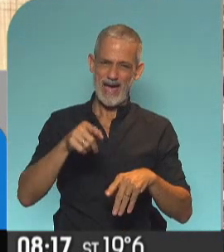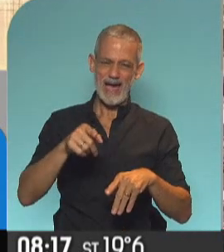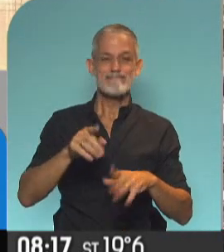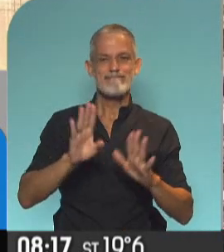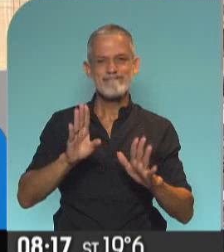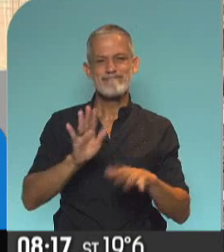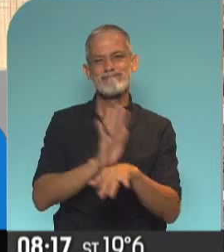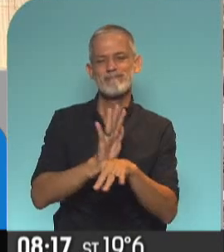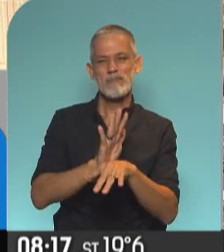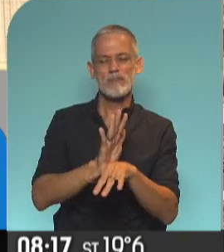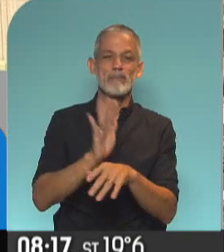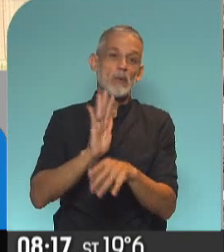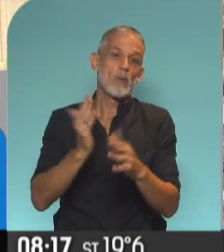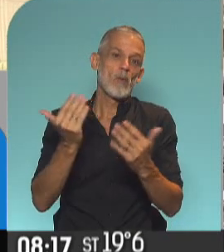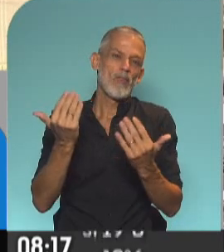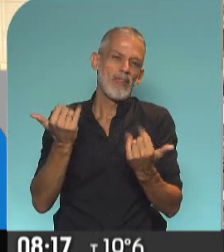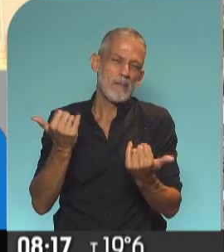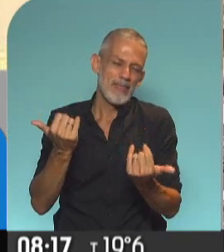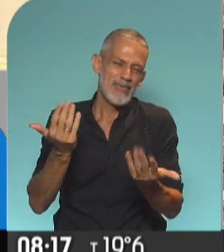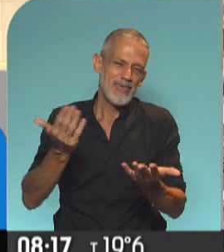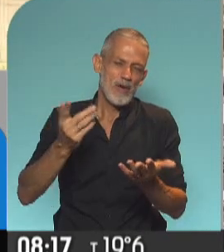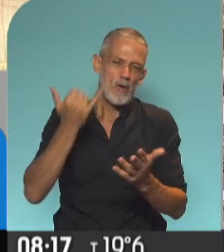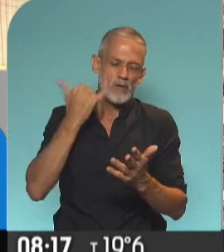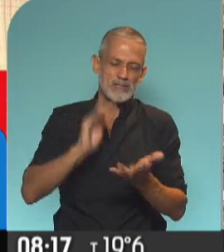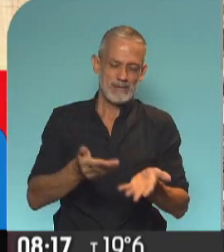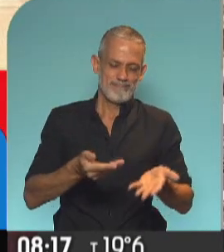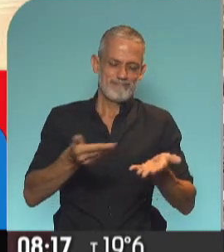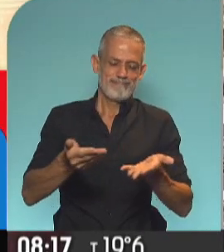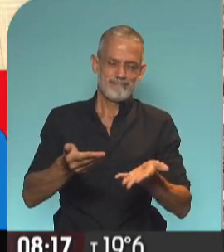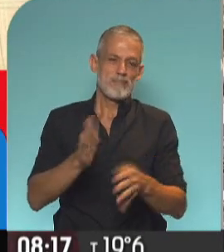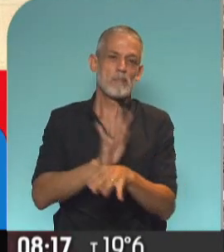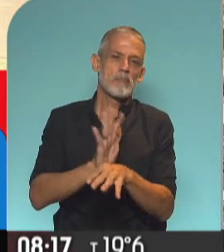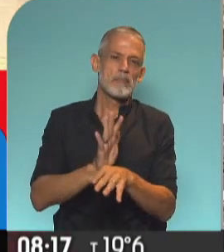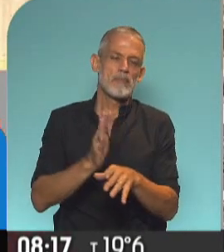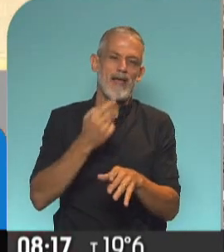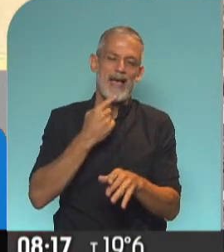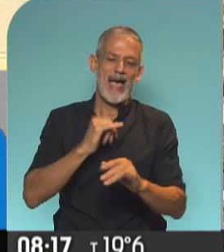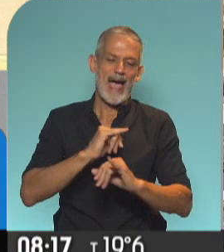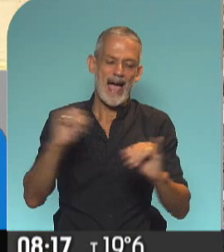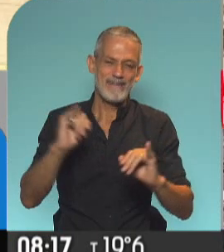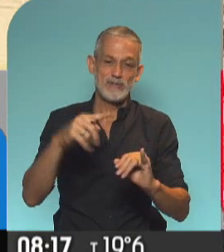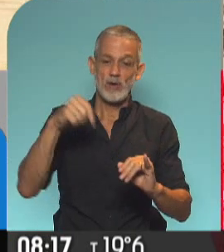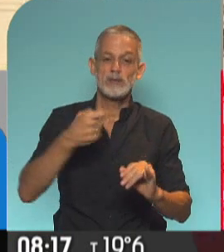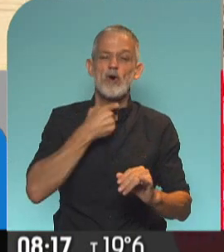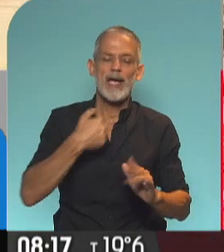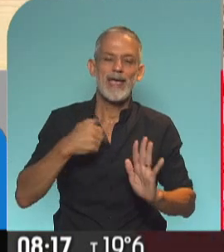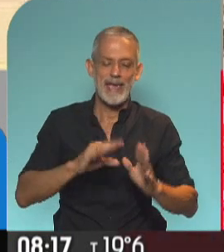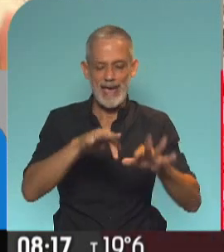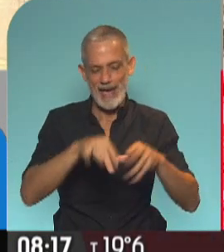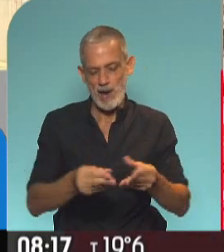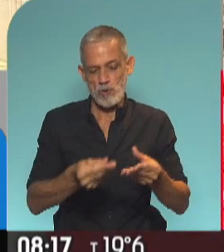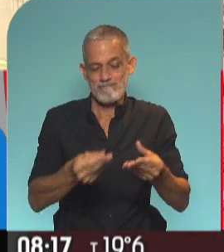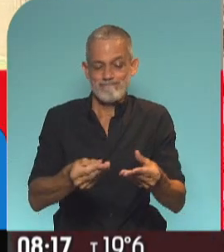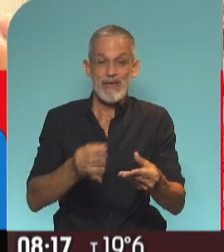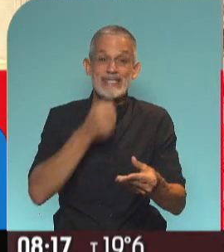una especie de legado, es una especie de ahí de decir esto es lo que yo quiero, si